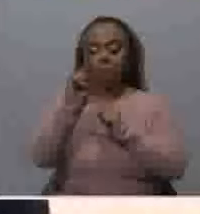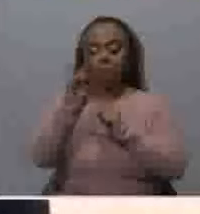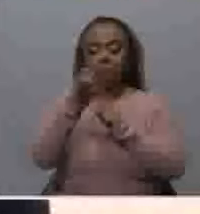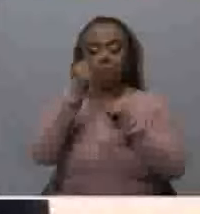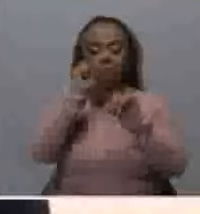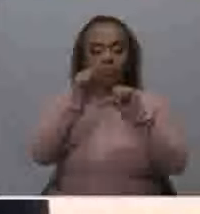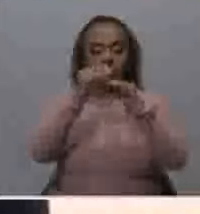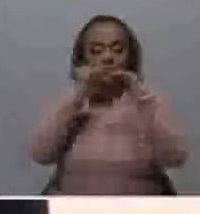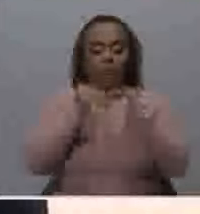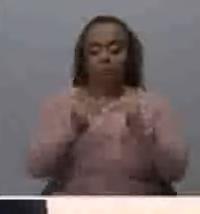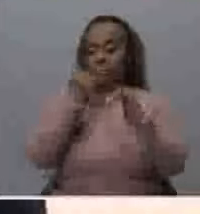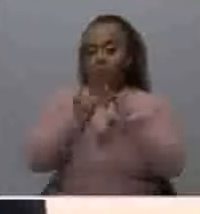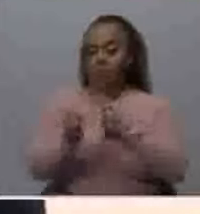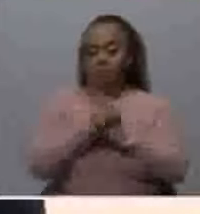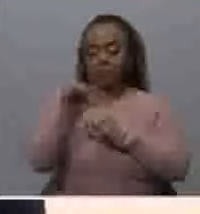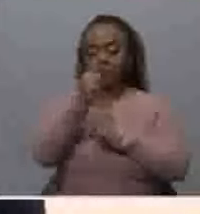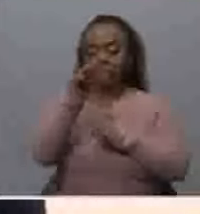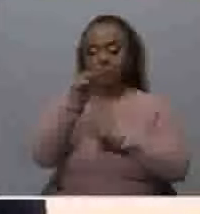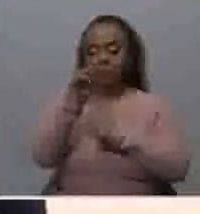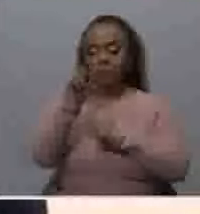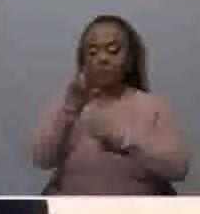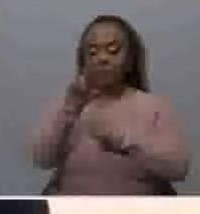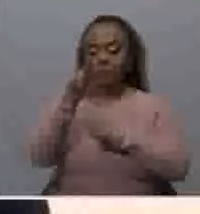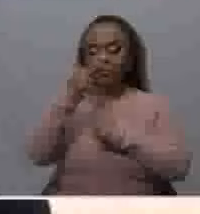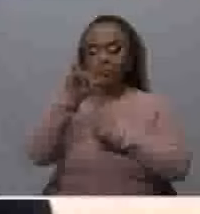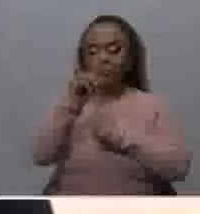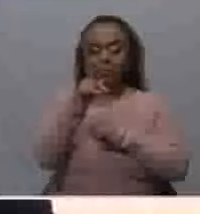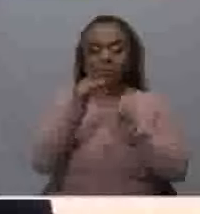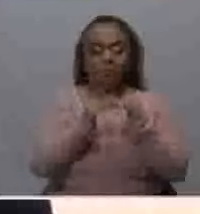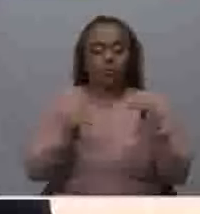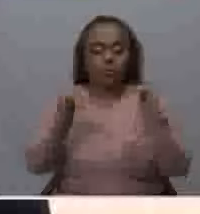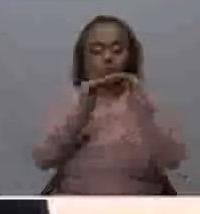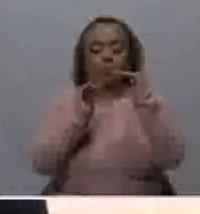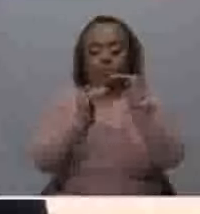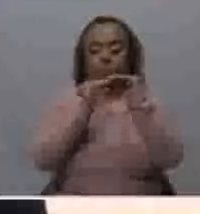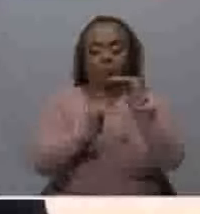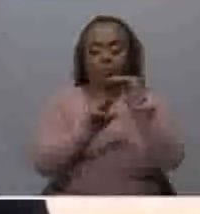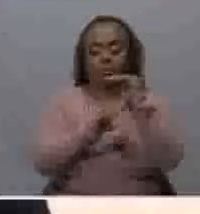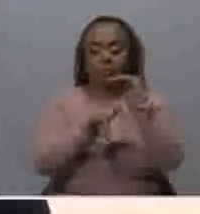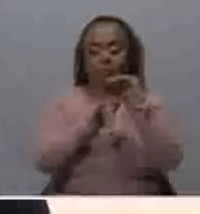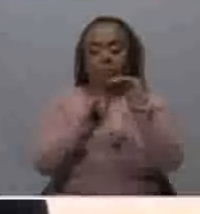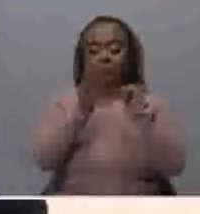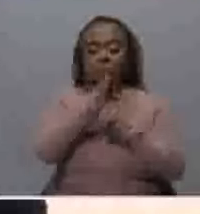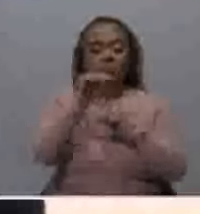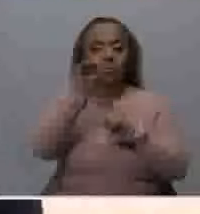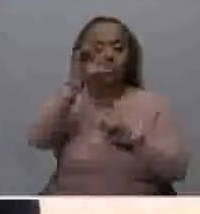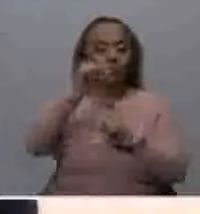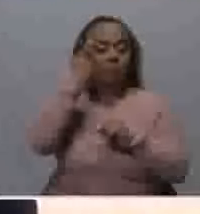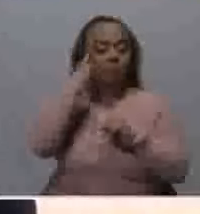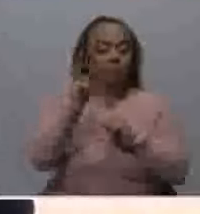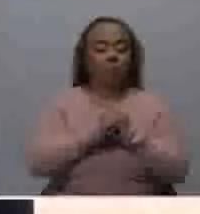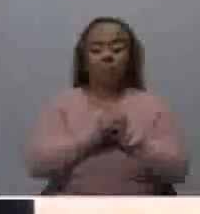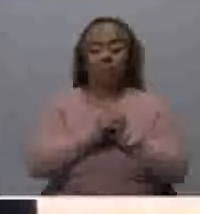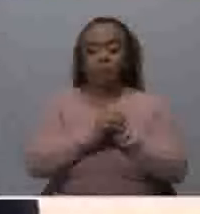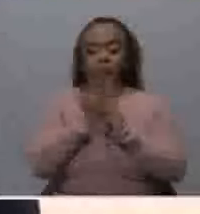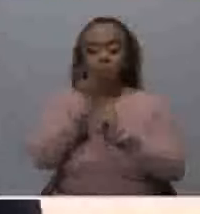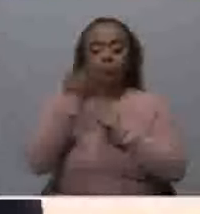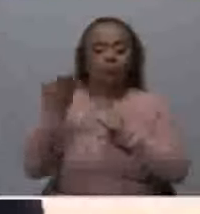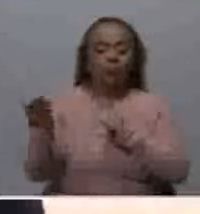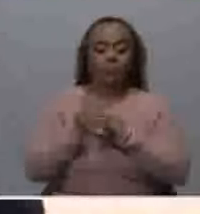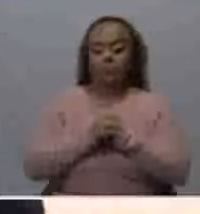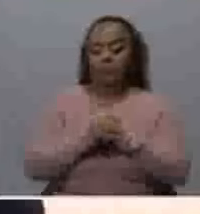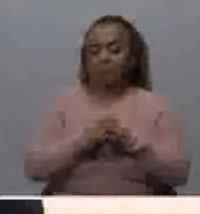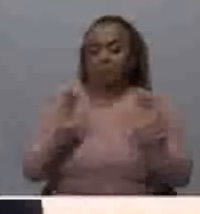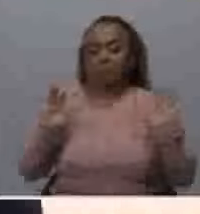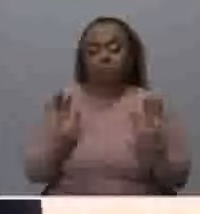Con posibilidades. El otro día Mr. Chip pone a Costa Rica de penúltimo, solo Bolivia de último, y no por cosas antojadizas,